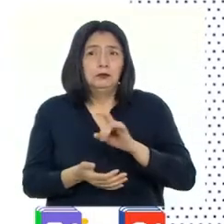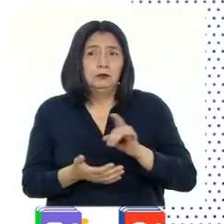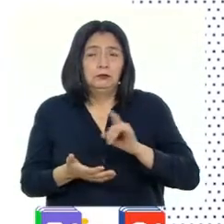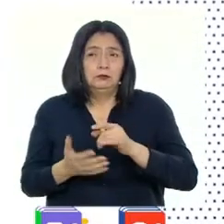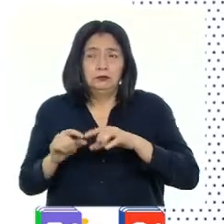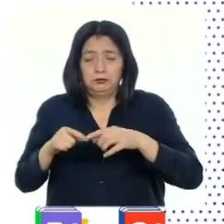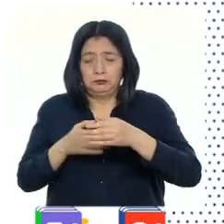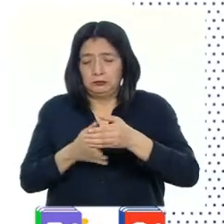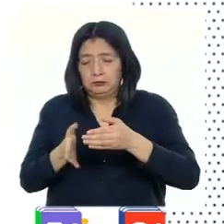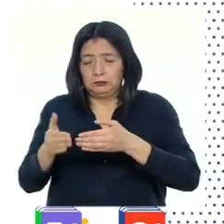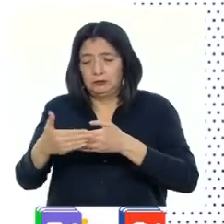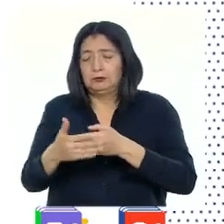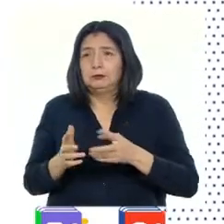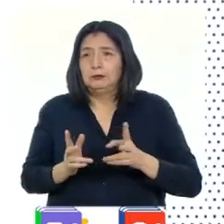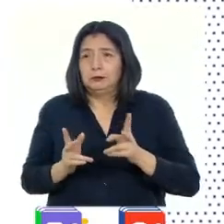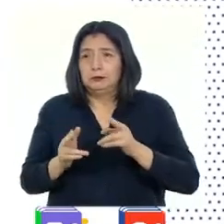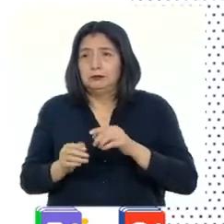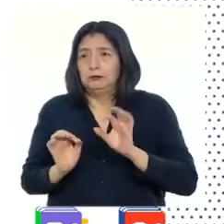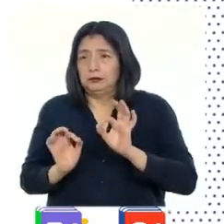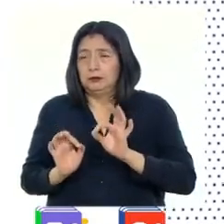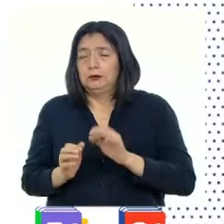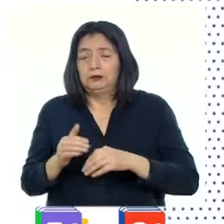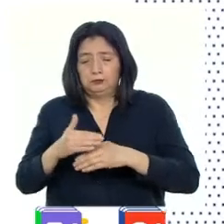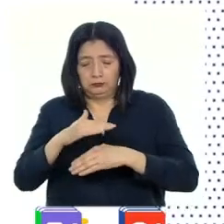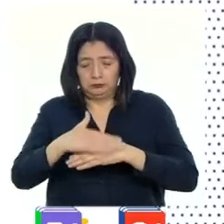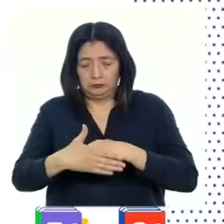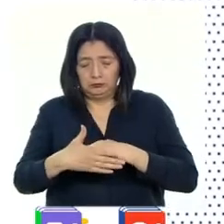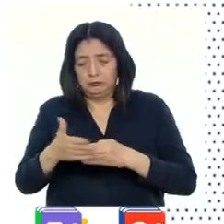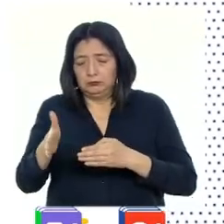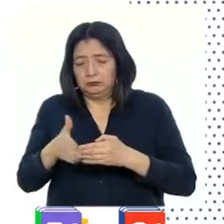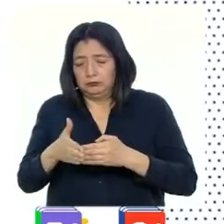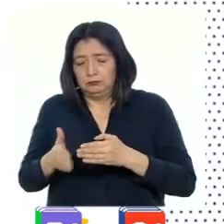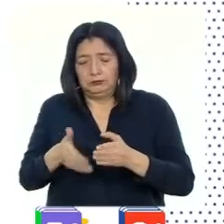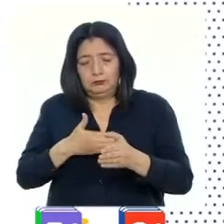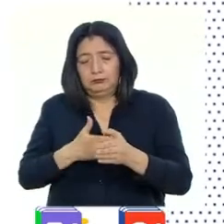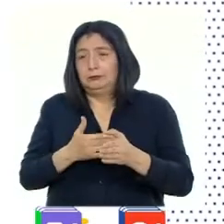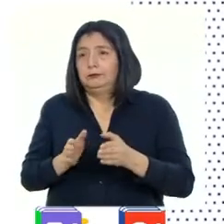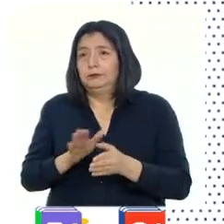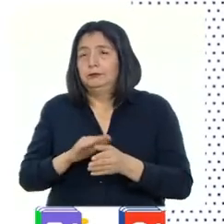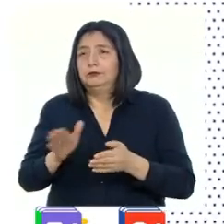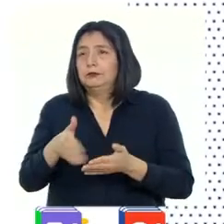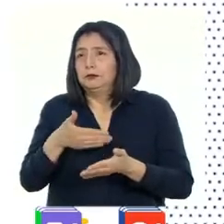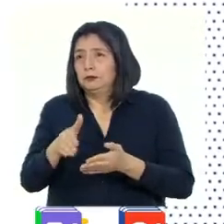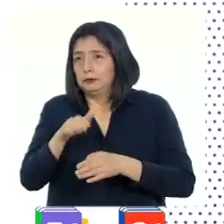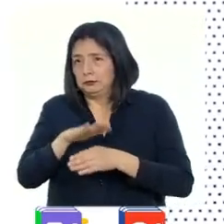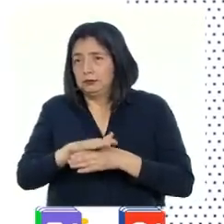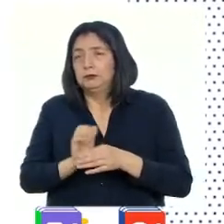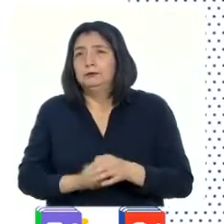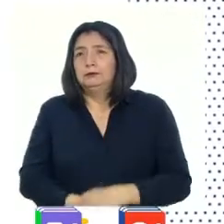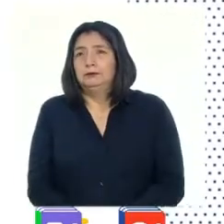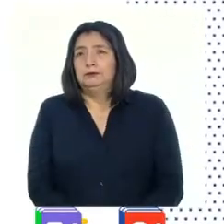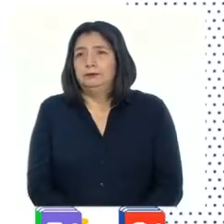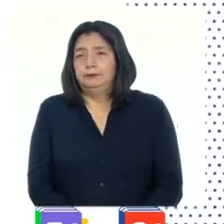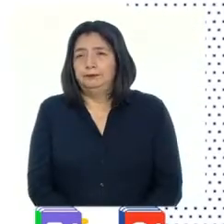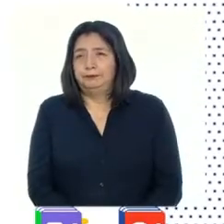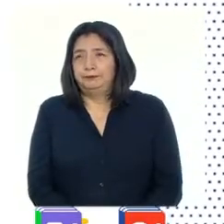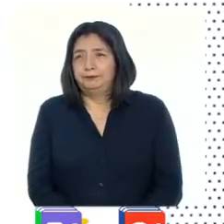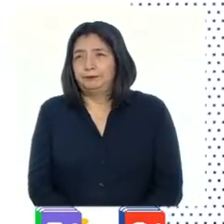la caja para tener los tamaños exactos de las caras y lo pegaremos con goma de esta manera.